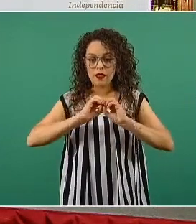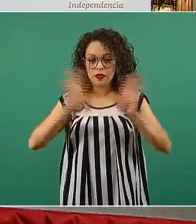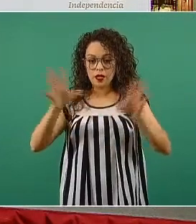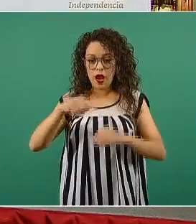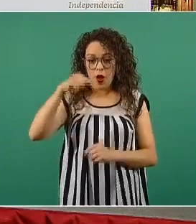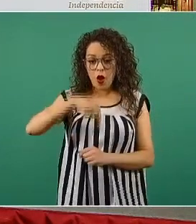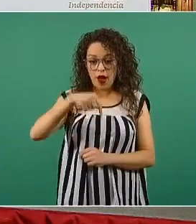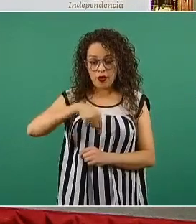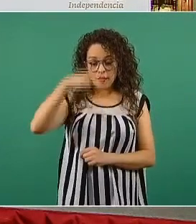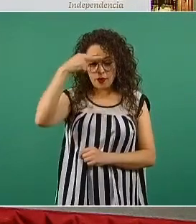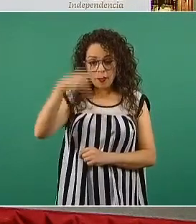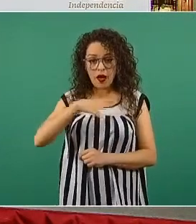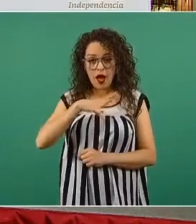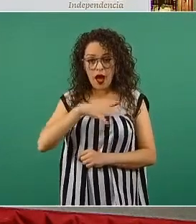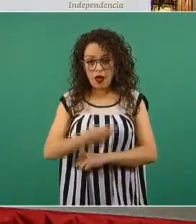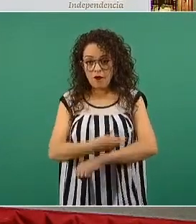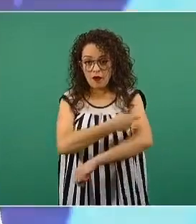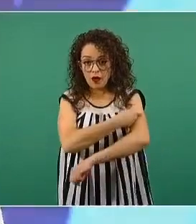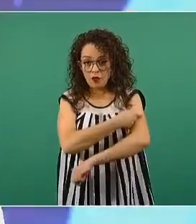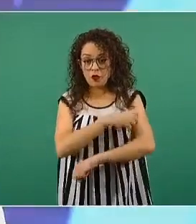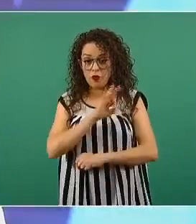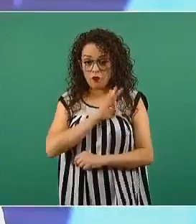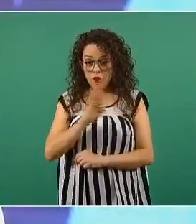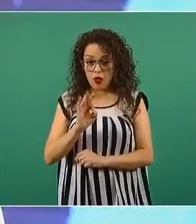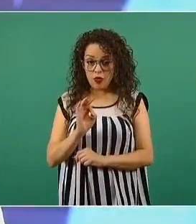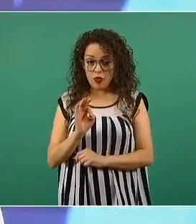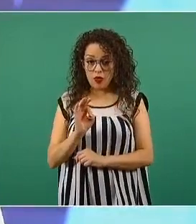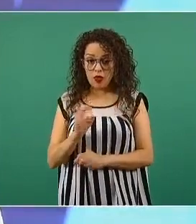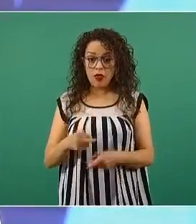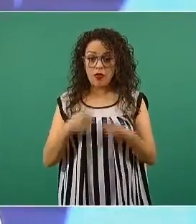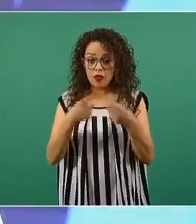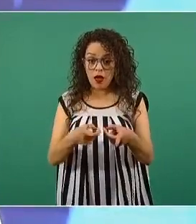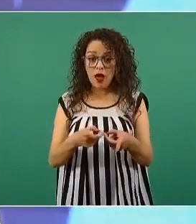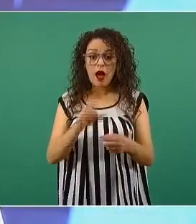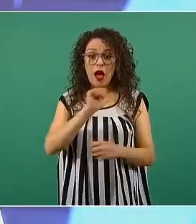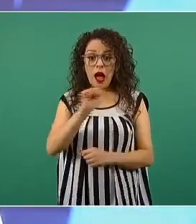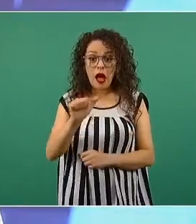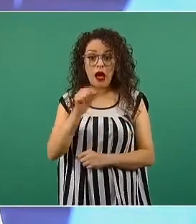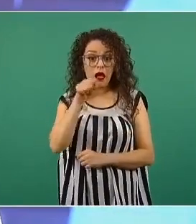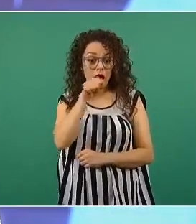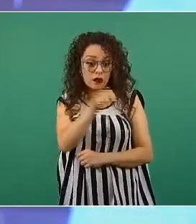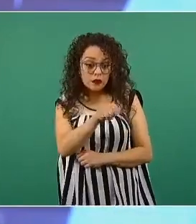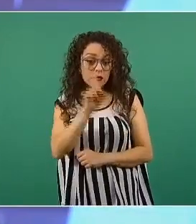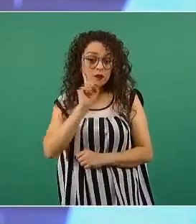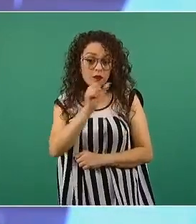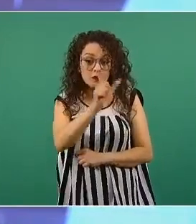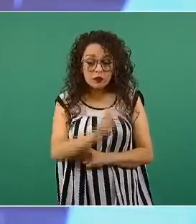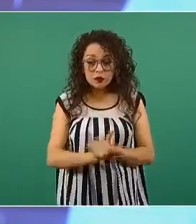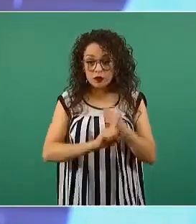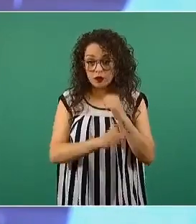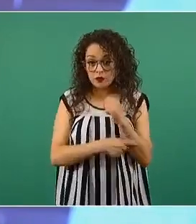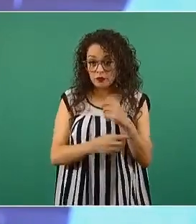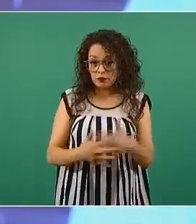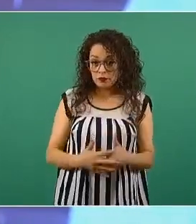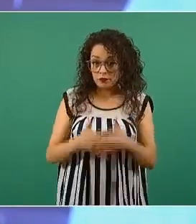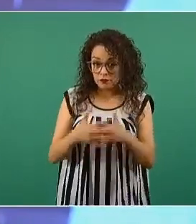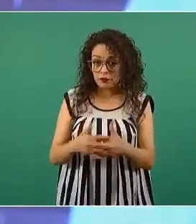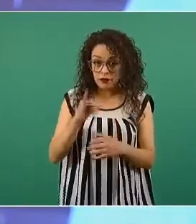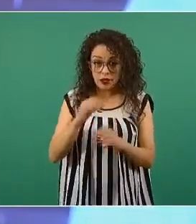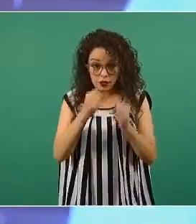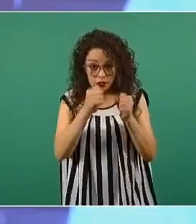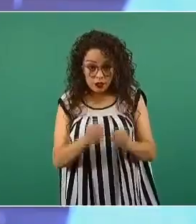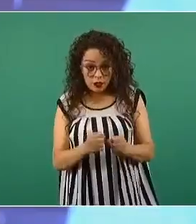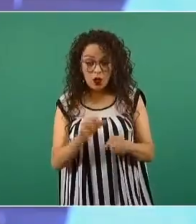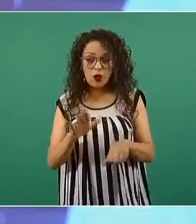nuestro país en este momento se pueden colocar en las mujeres embarazadas y son seguras. Hay muchas inquietudes que muchas veces